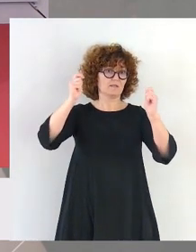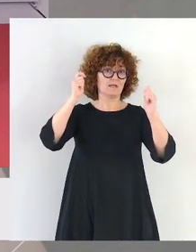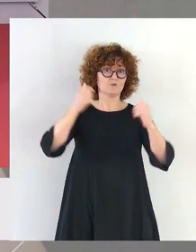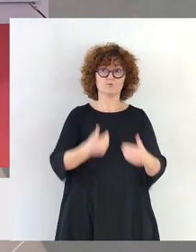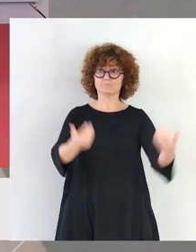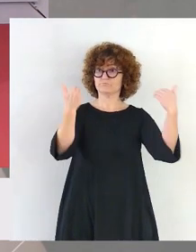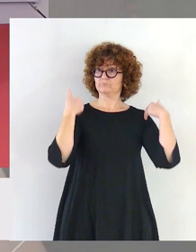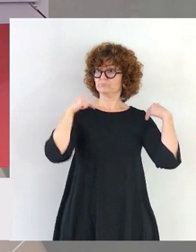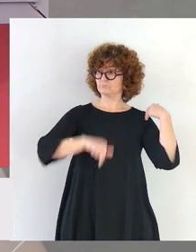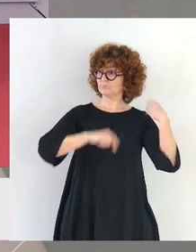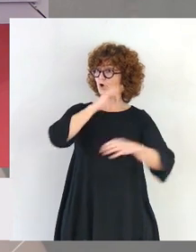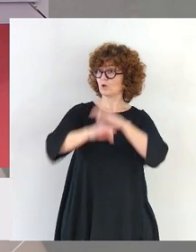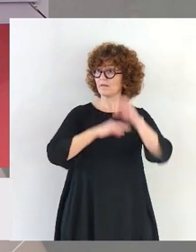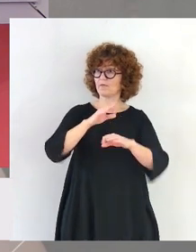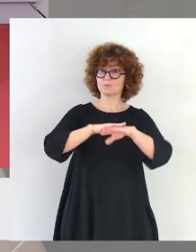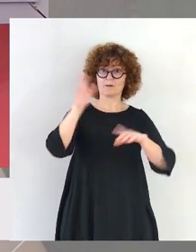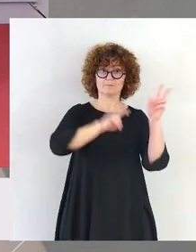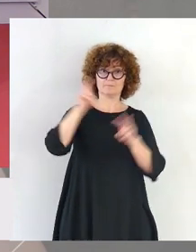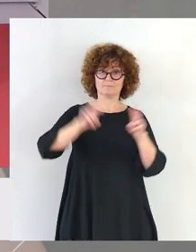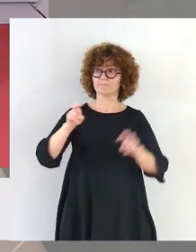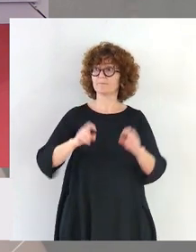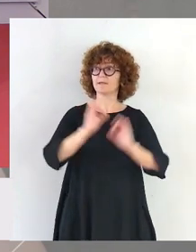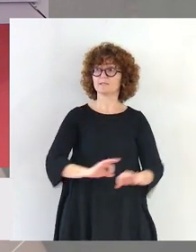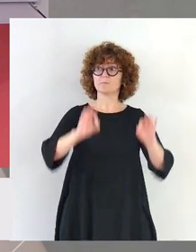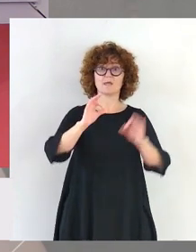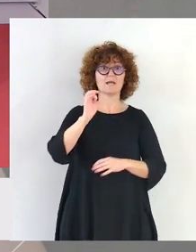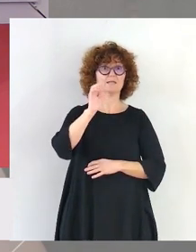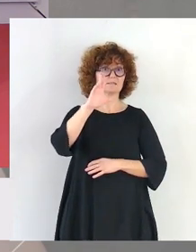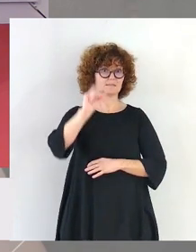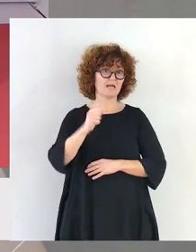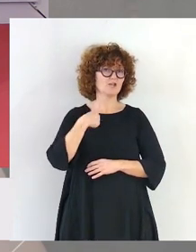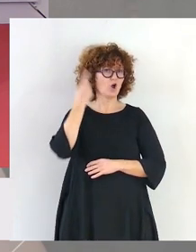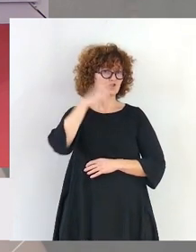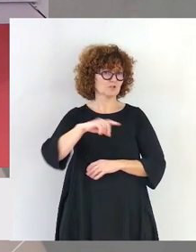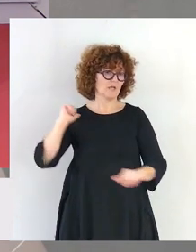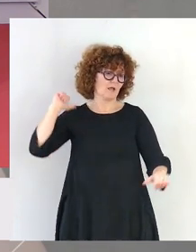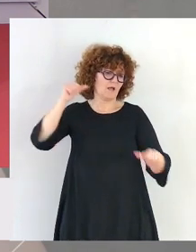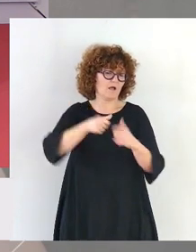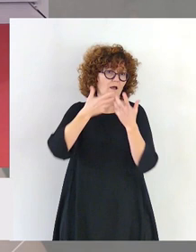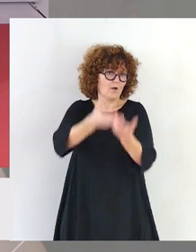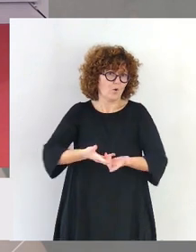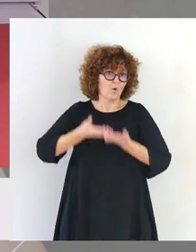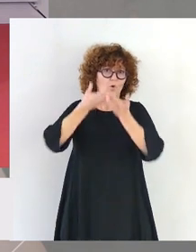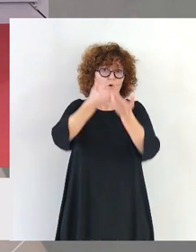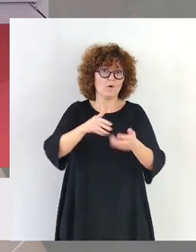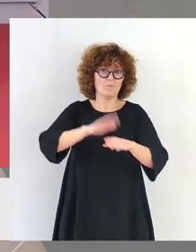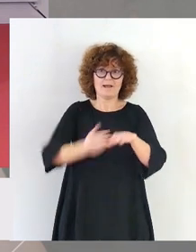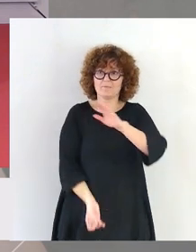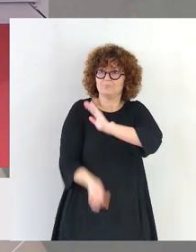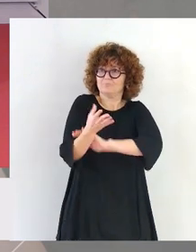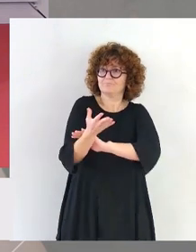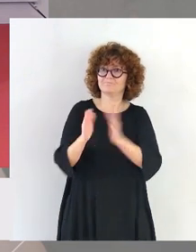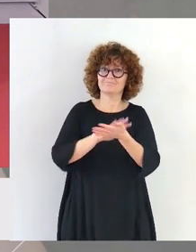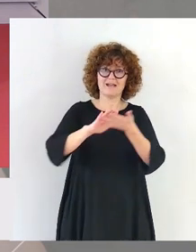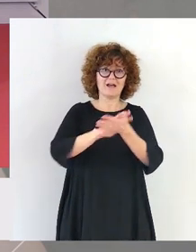responsables de que estemos hoy aquí en especial a Sara que me consta que lleva tiempo peleando por que este tema se aborde